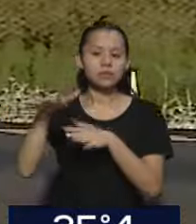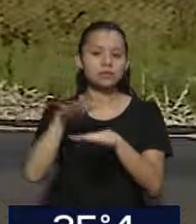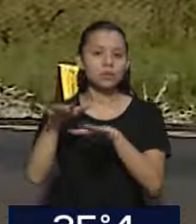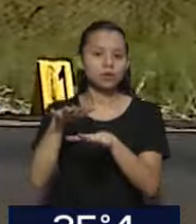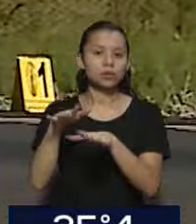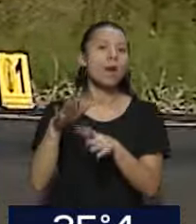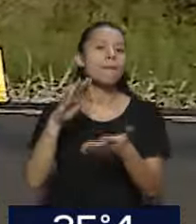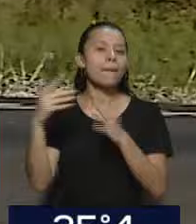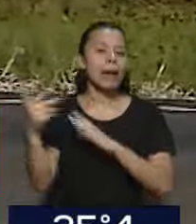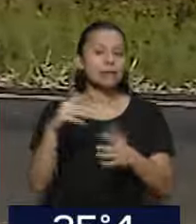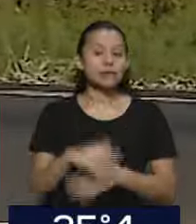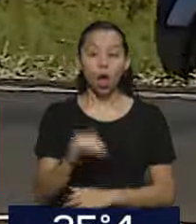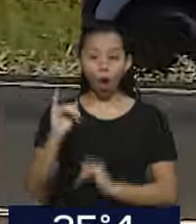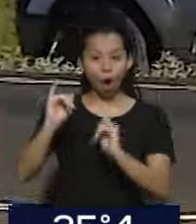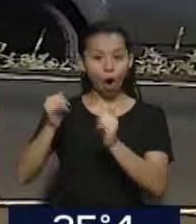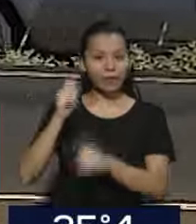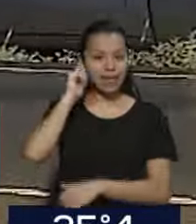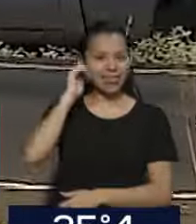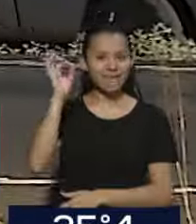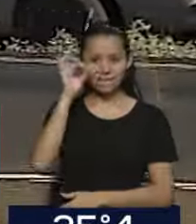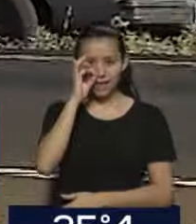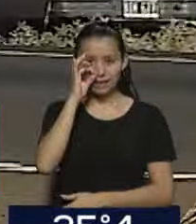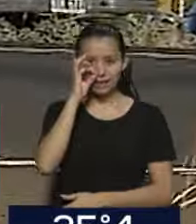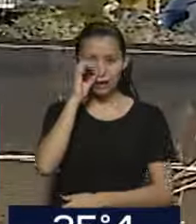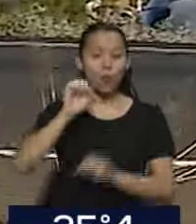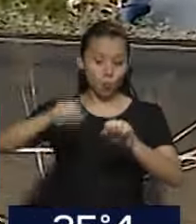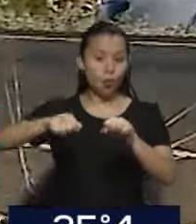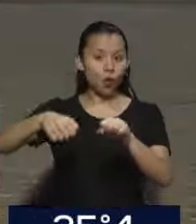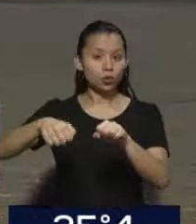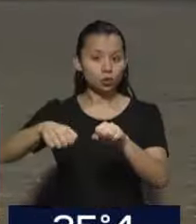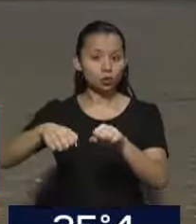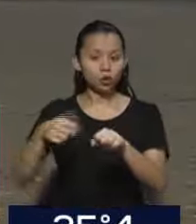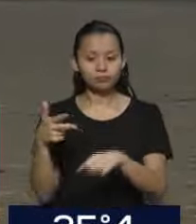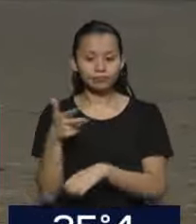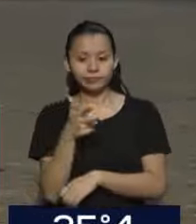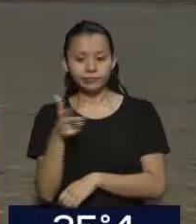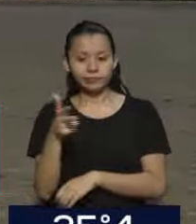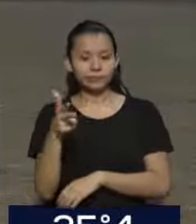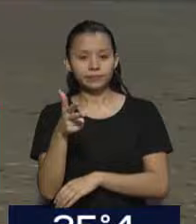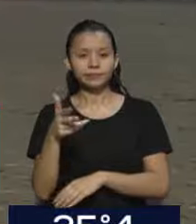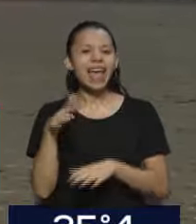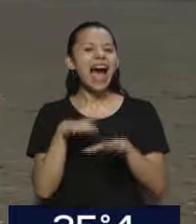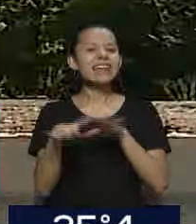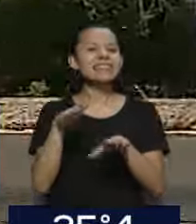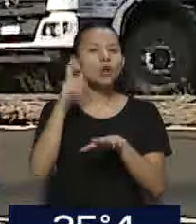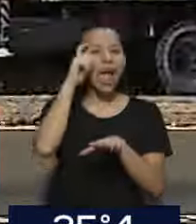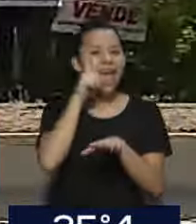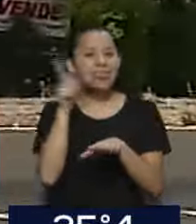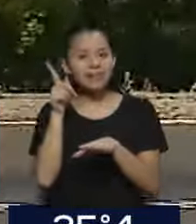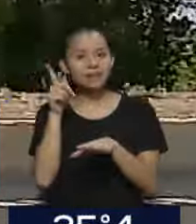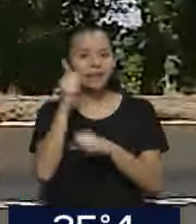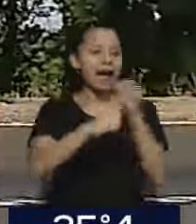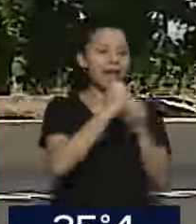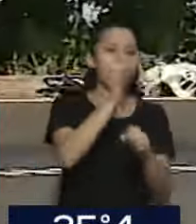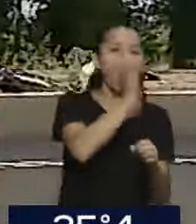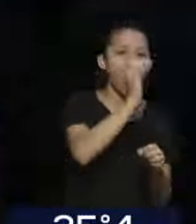fatal. Un joven de 20 años, también a bordo de una moto, iba por acceso este hacia el oeste y por